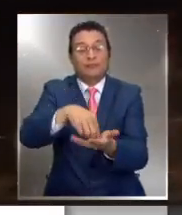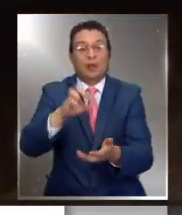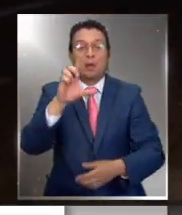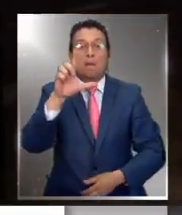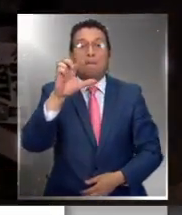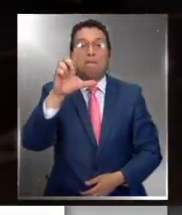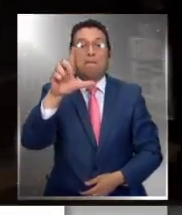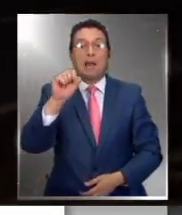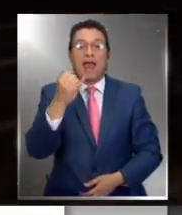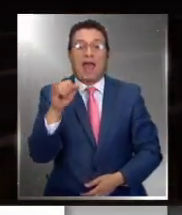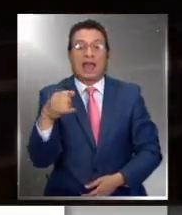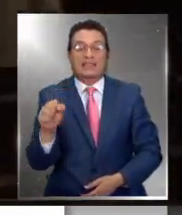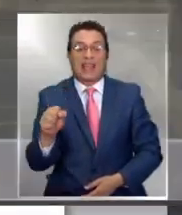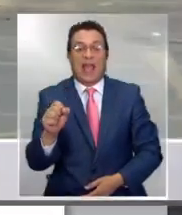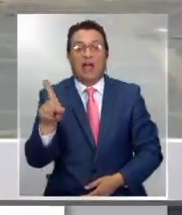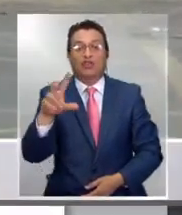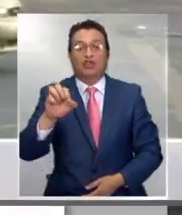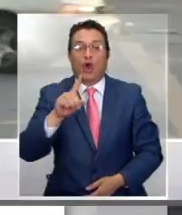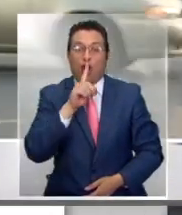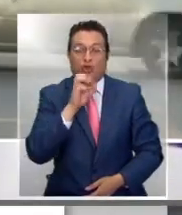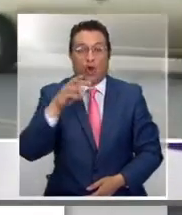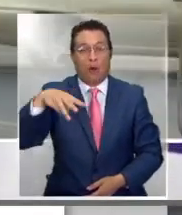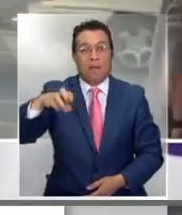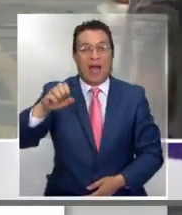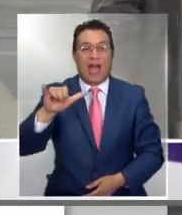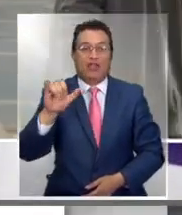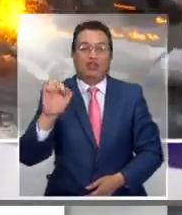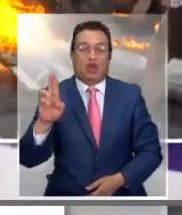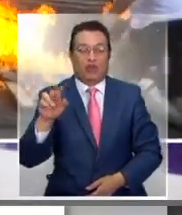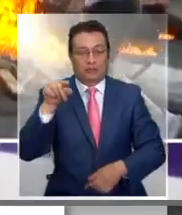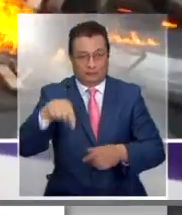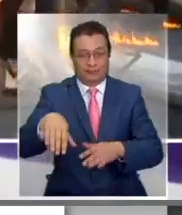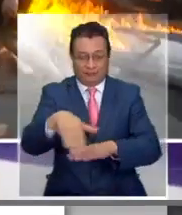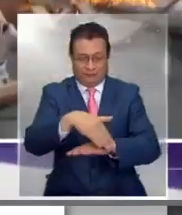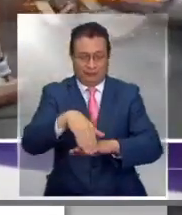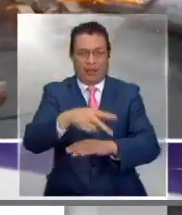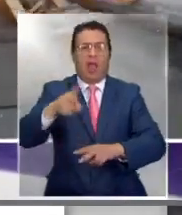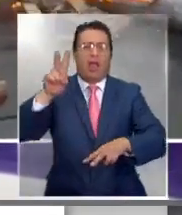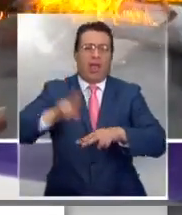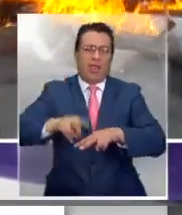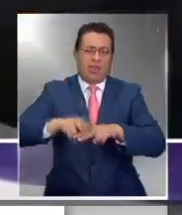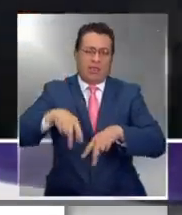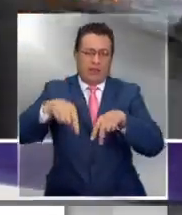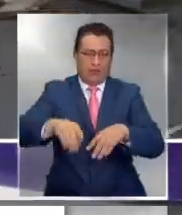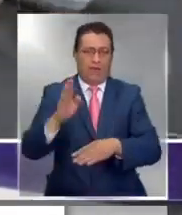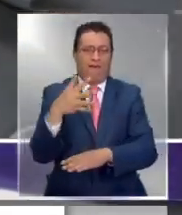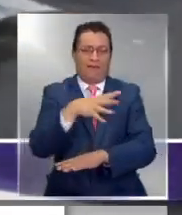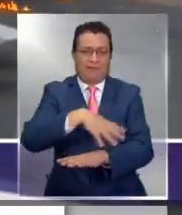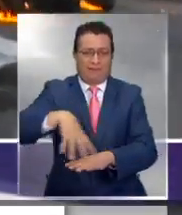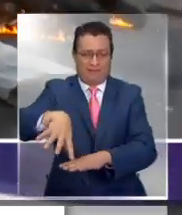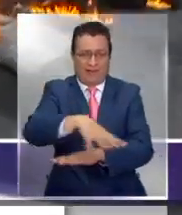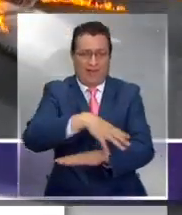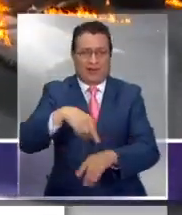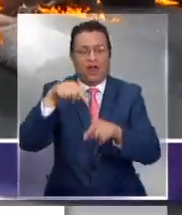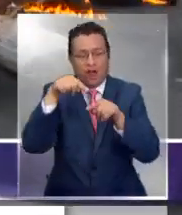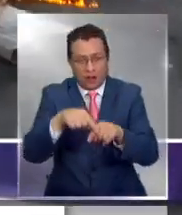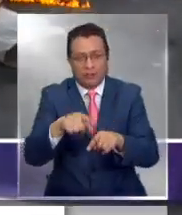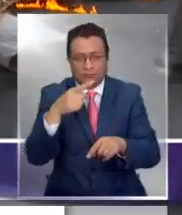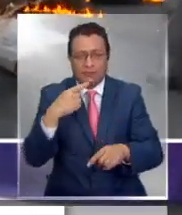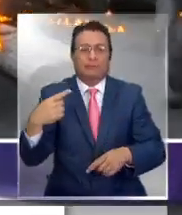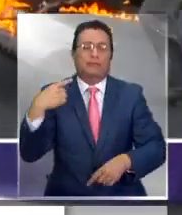Plaza Sotomayor de Valparaíso, en el barrio Puerto, un barrio patrimonial además que se ha visto muy afectado por todas